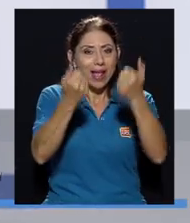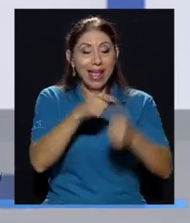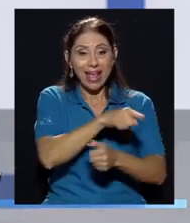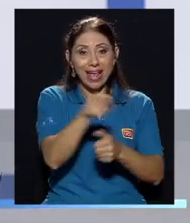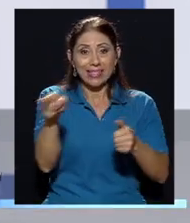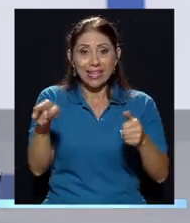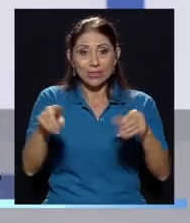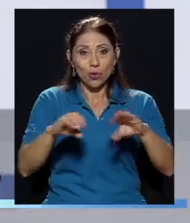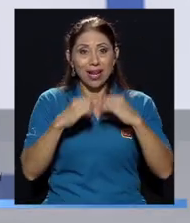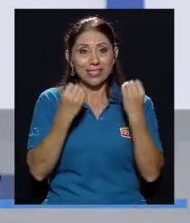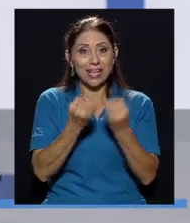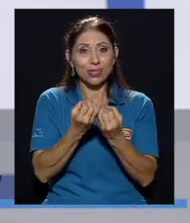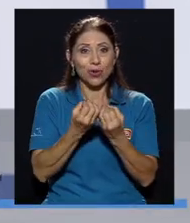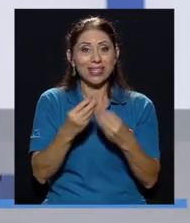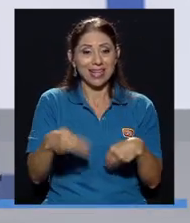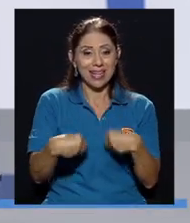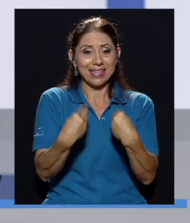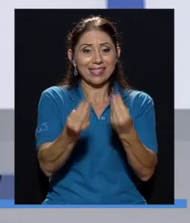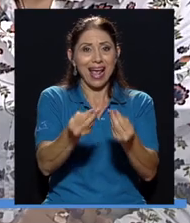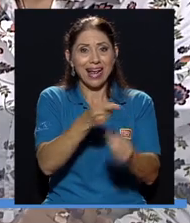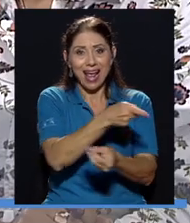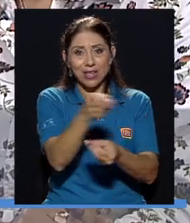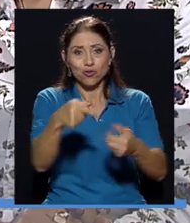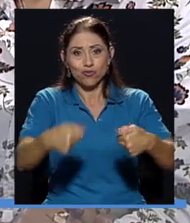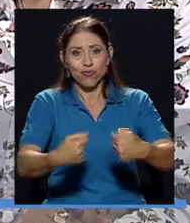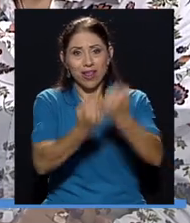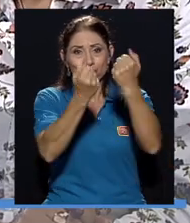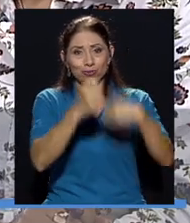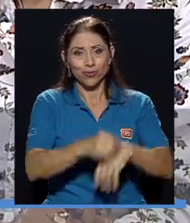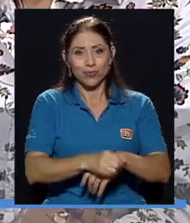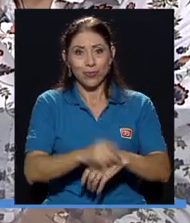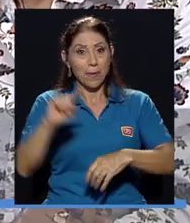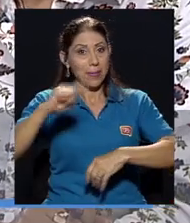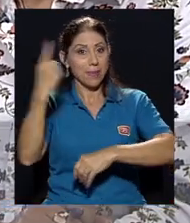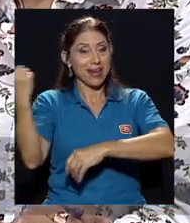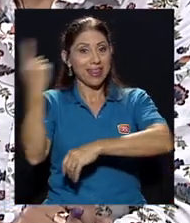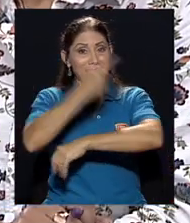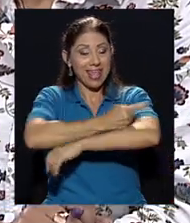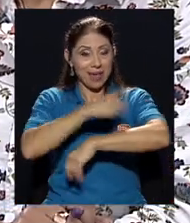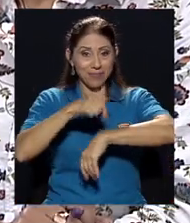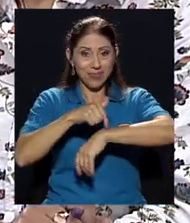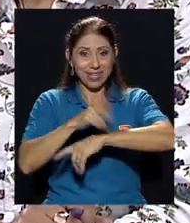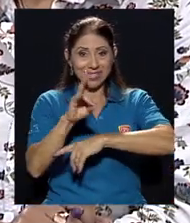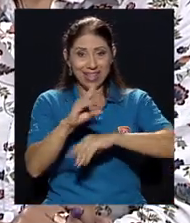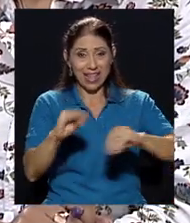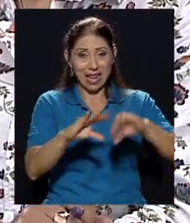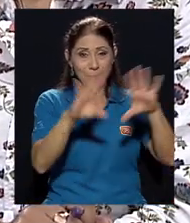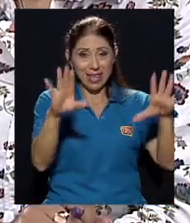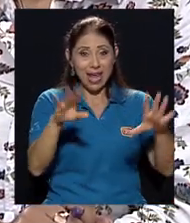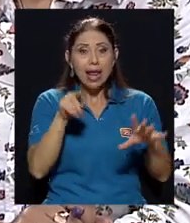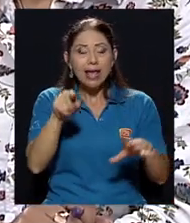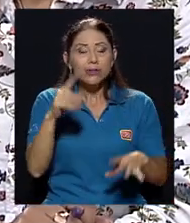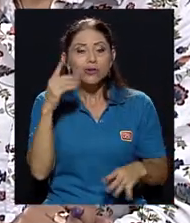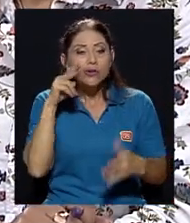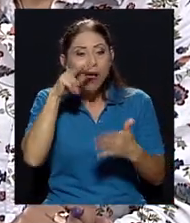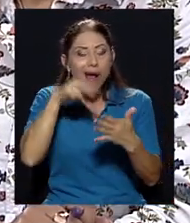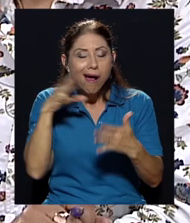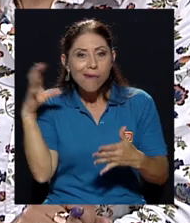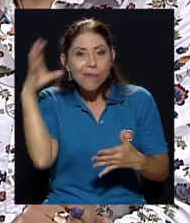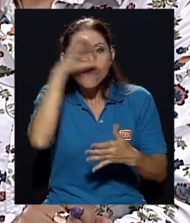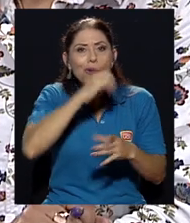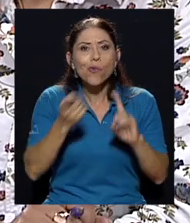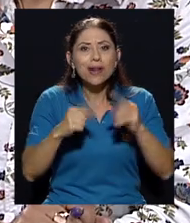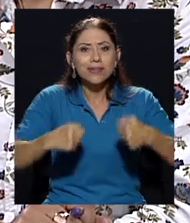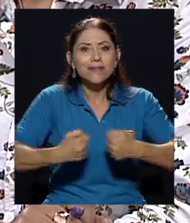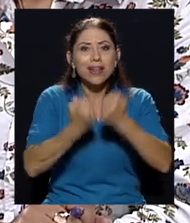traen retos para estos estudiantes ellos conocen los retos el primer día a las 7 de la mañana y durante 24 horas tienen que trabajar